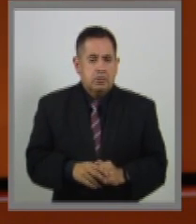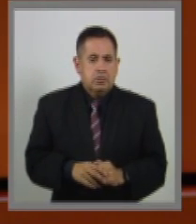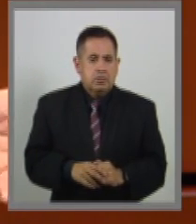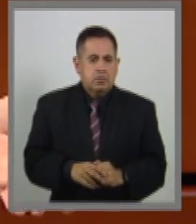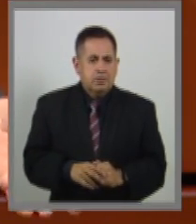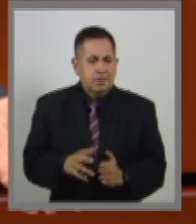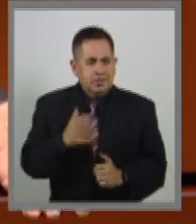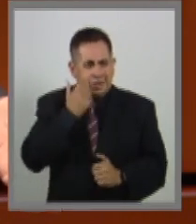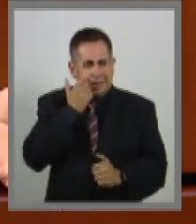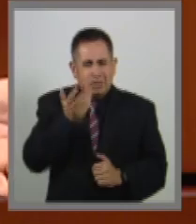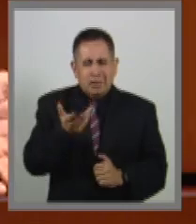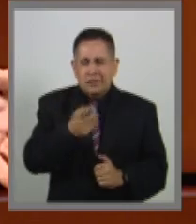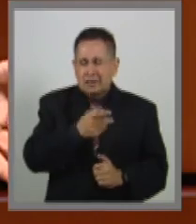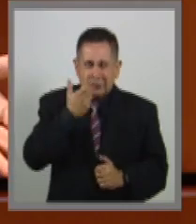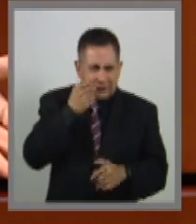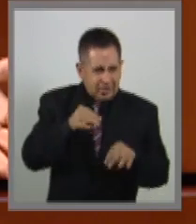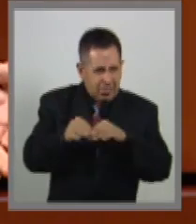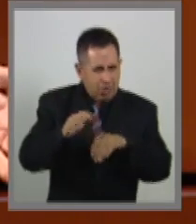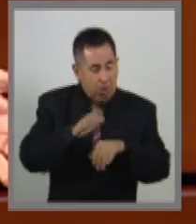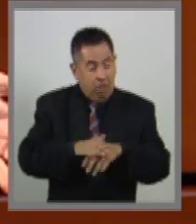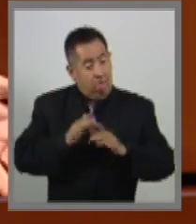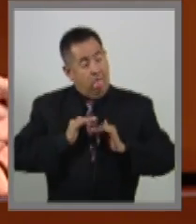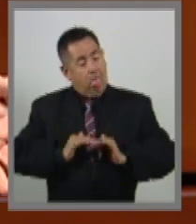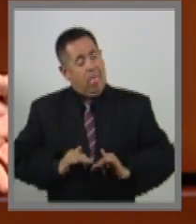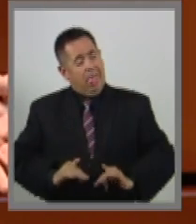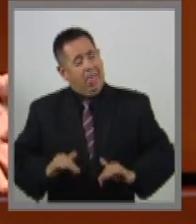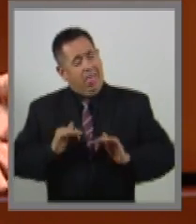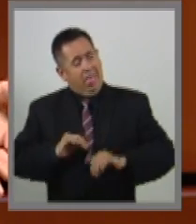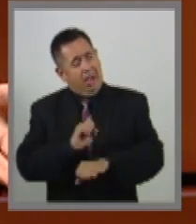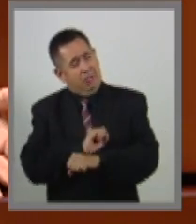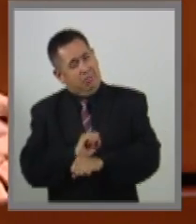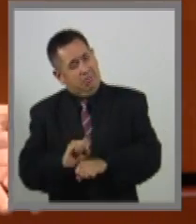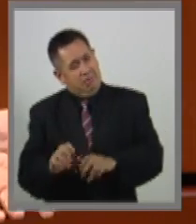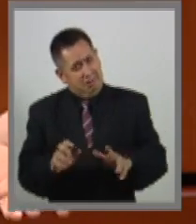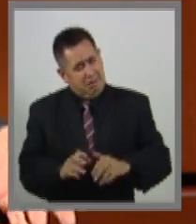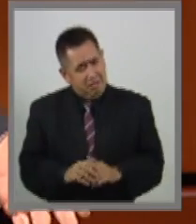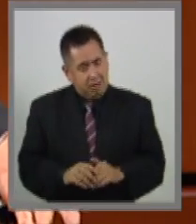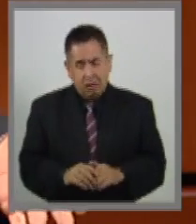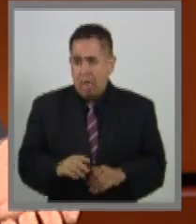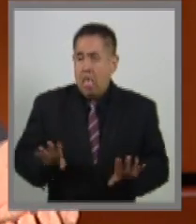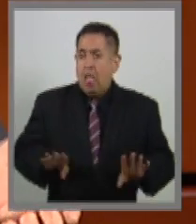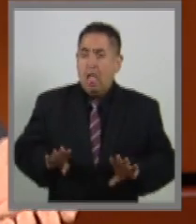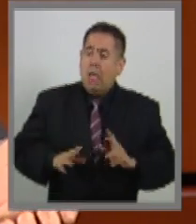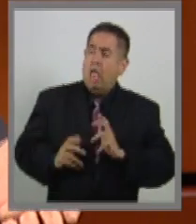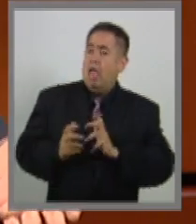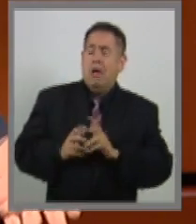¿Qué queremos hacernos nuestro trabajo más cómodo? ¿Al gusto de quién?